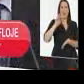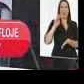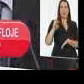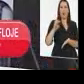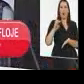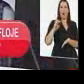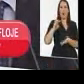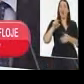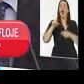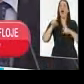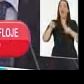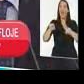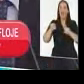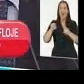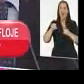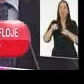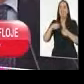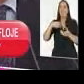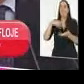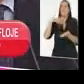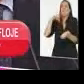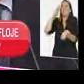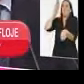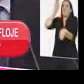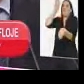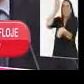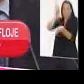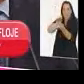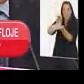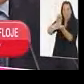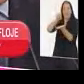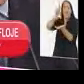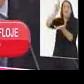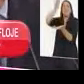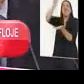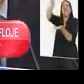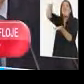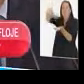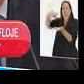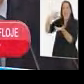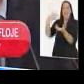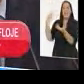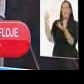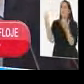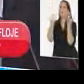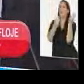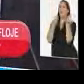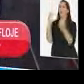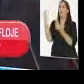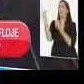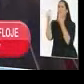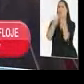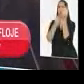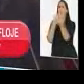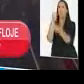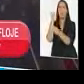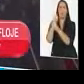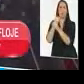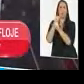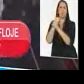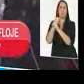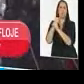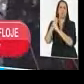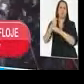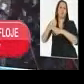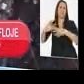una situación de conflictividad social, manejando una excelente relación en el marco de diálogo que debe haber con las